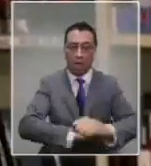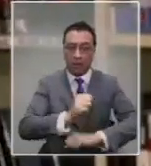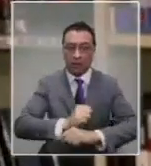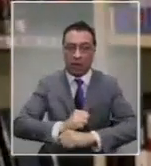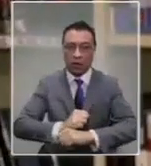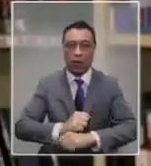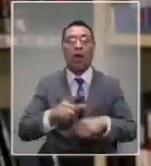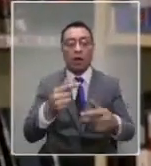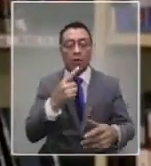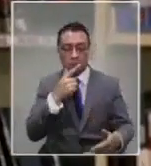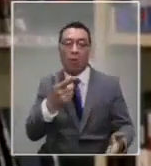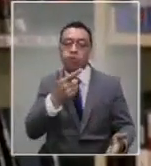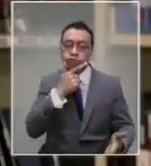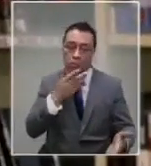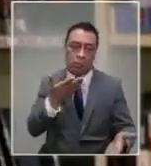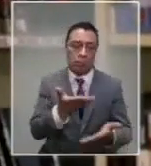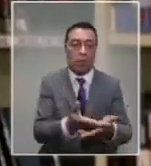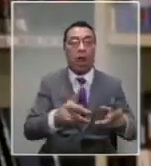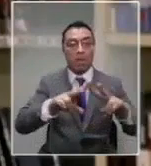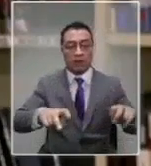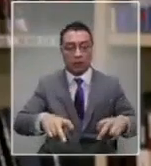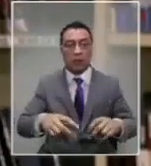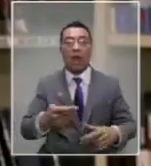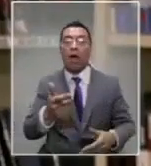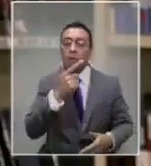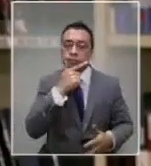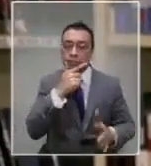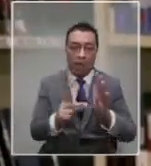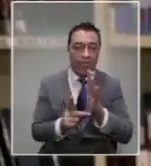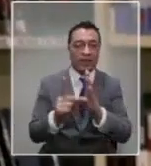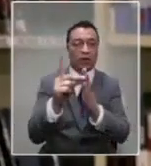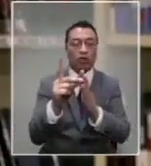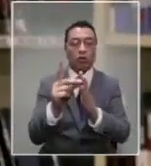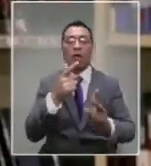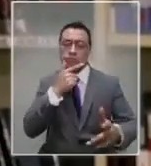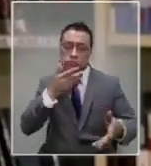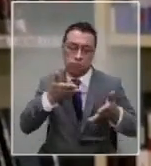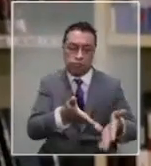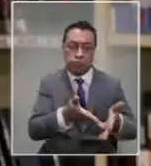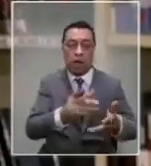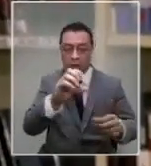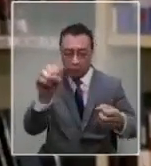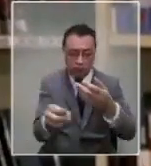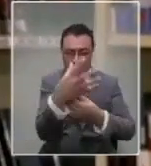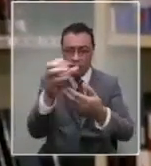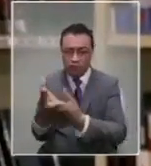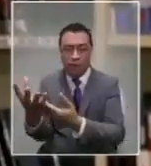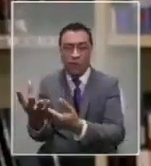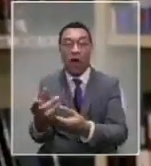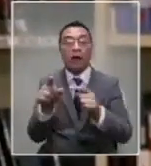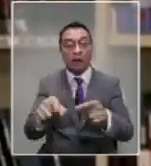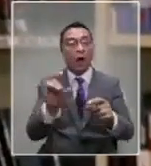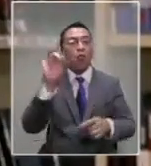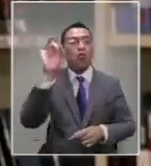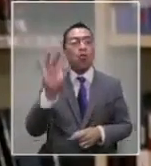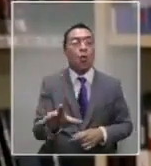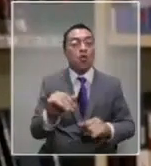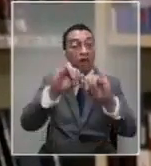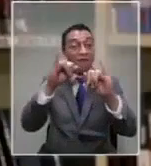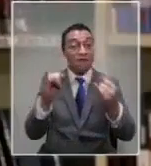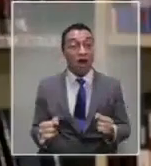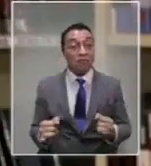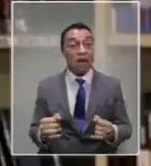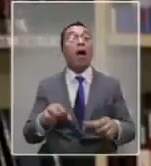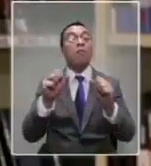los empresarios, a apostar por la investigación, a apostar por el desarrollo, a apostar por la innovación. Esa es la única fórmula